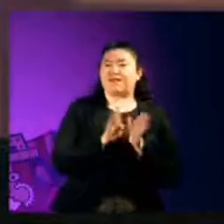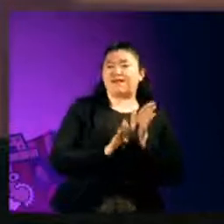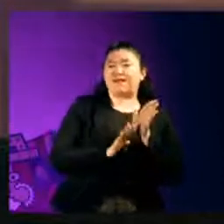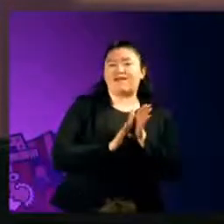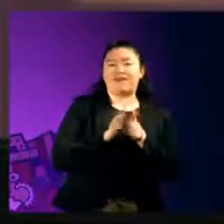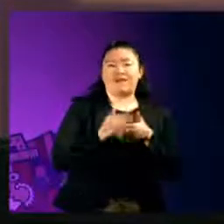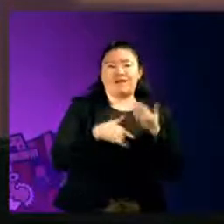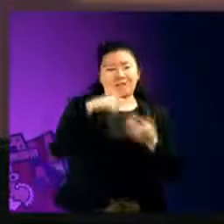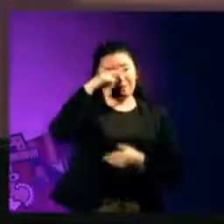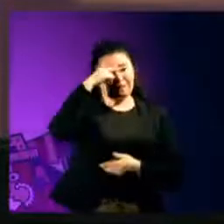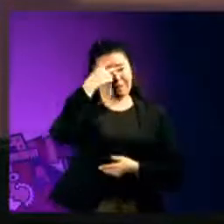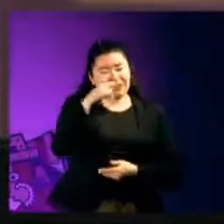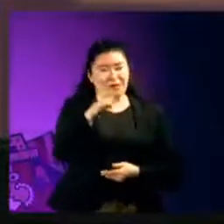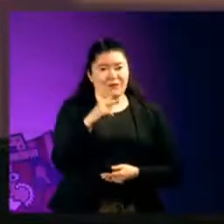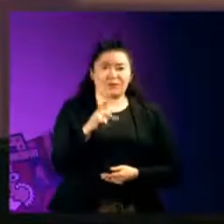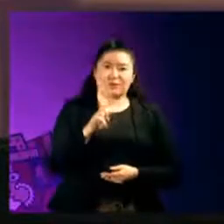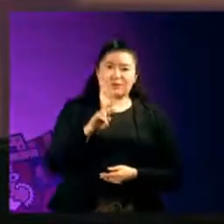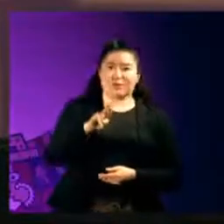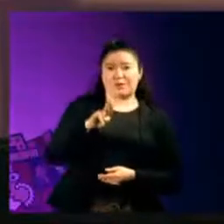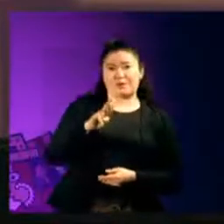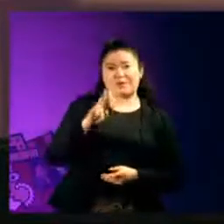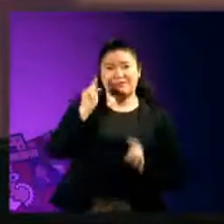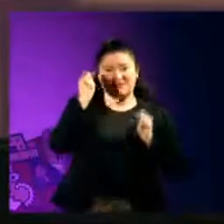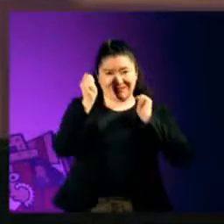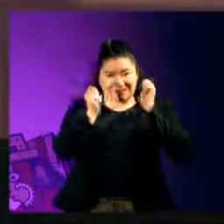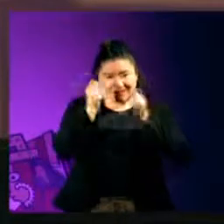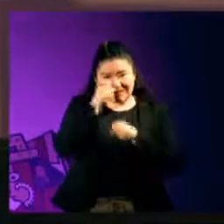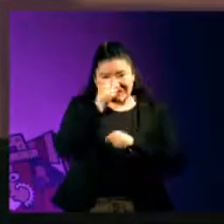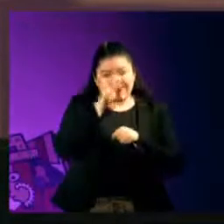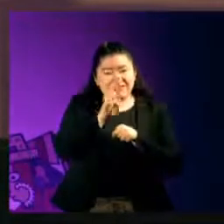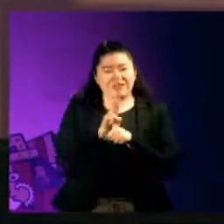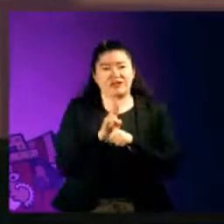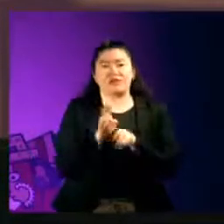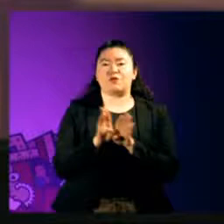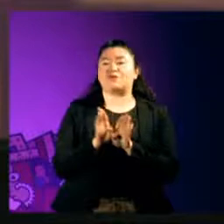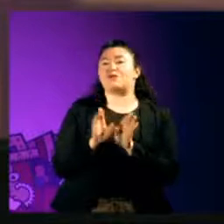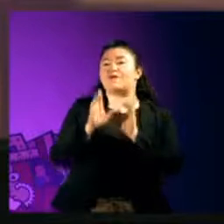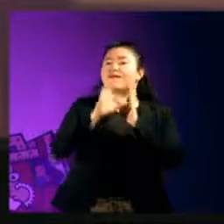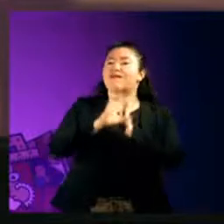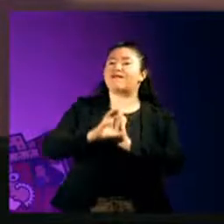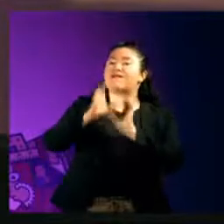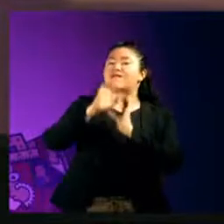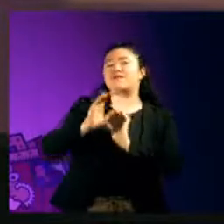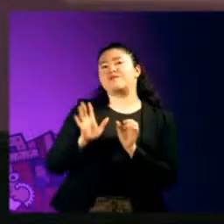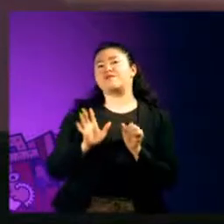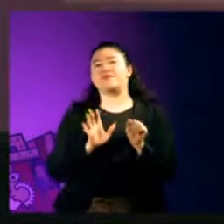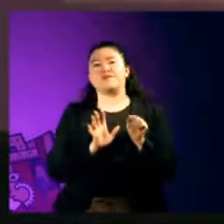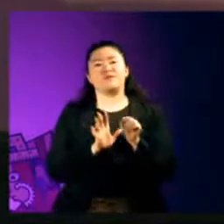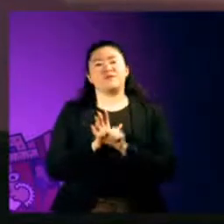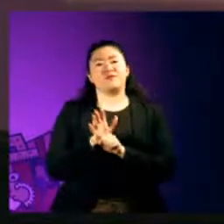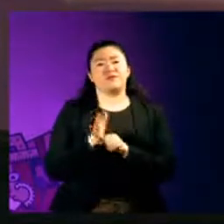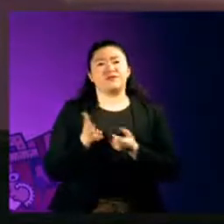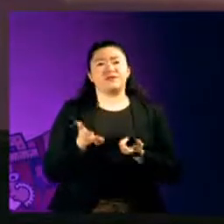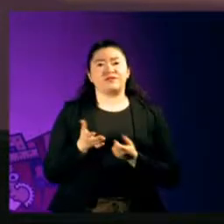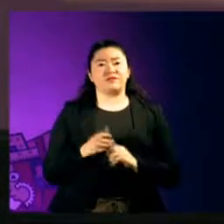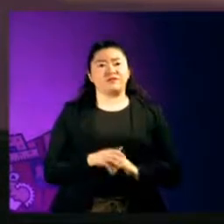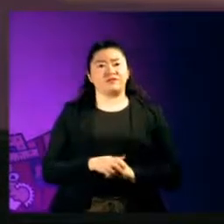la secretaría de turismo méxico no es la canción de de los